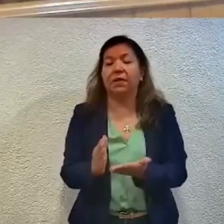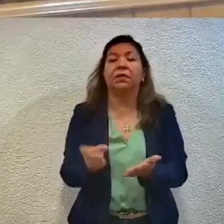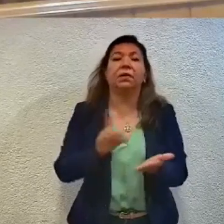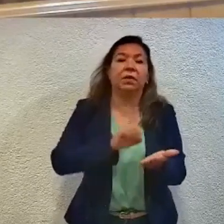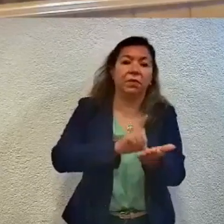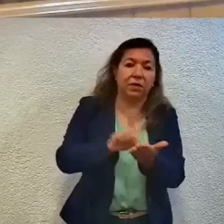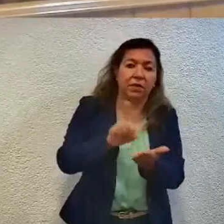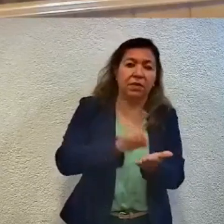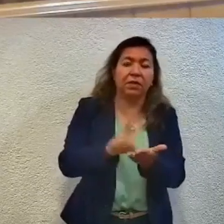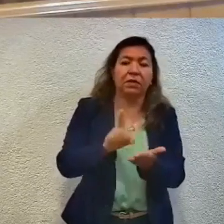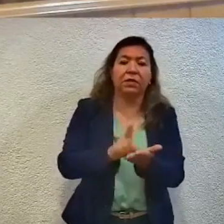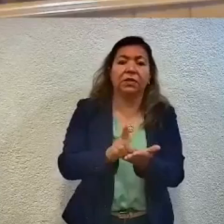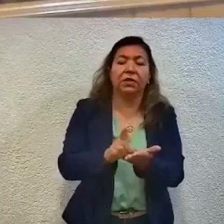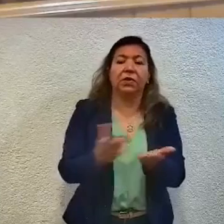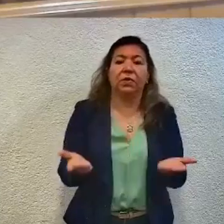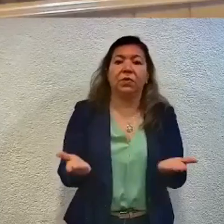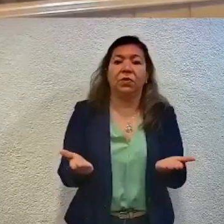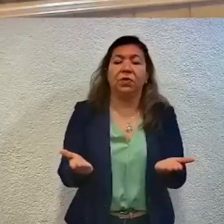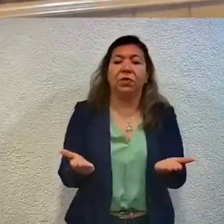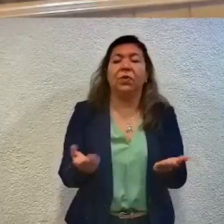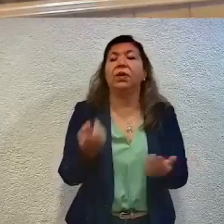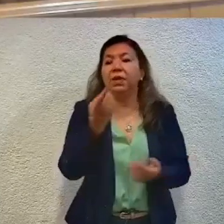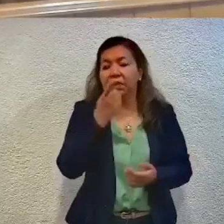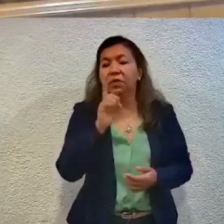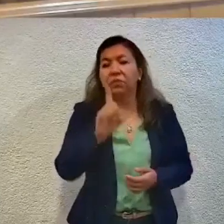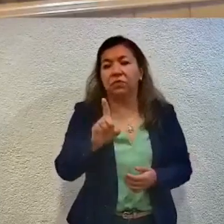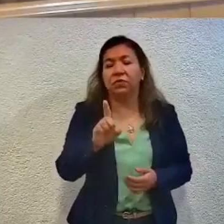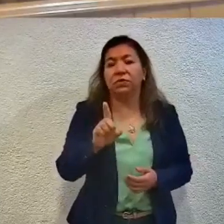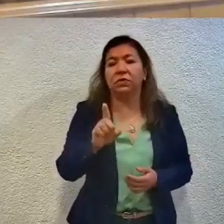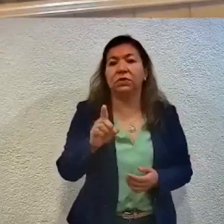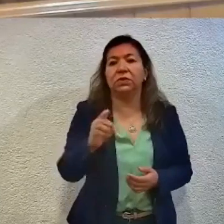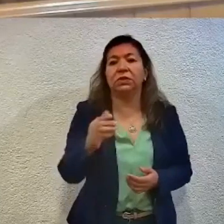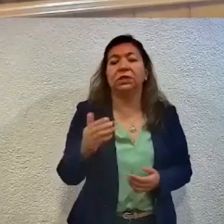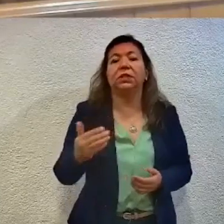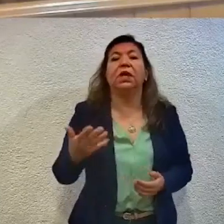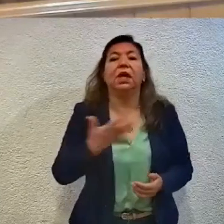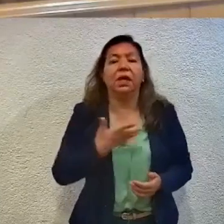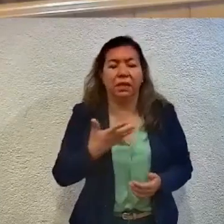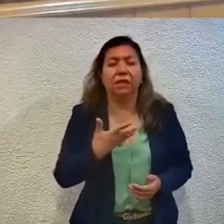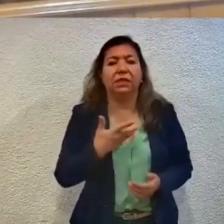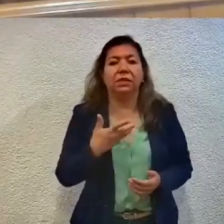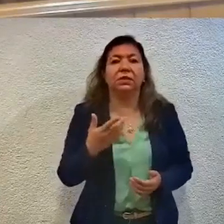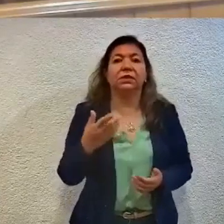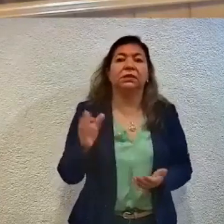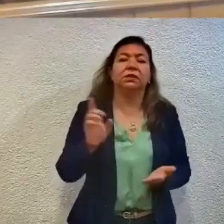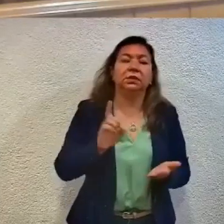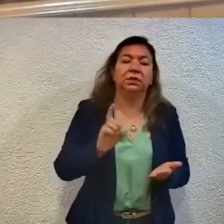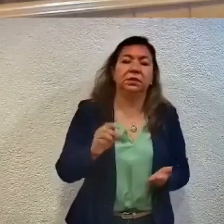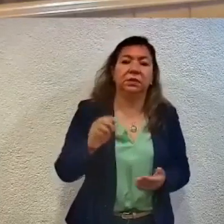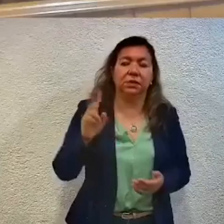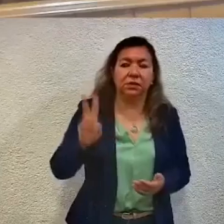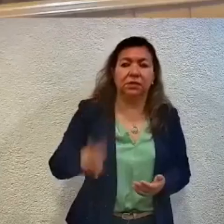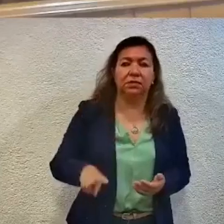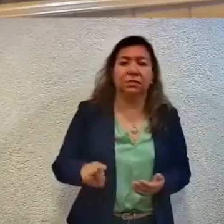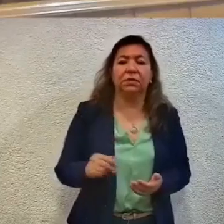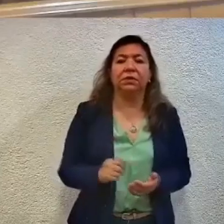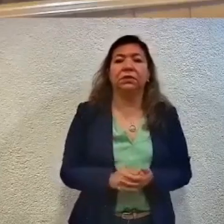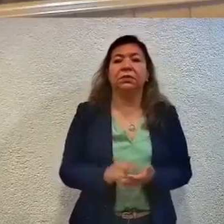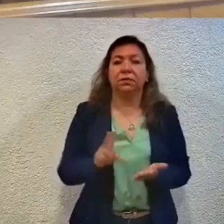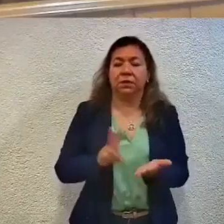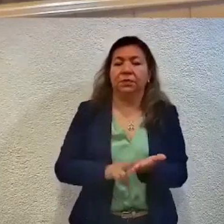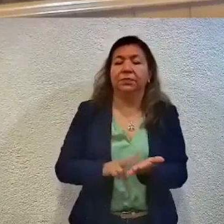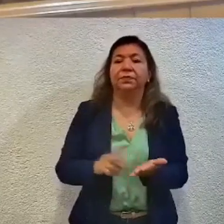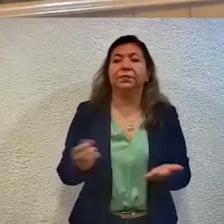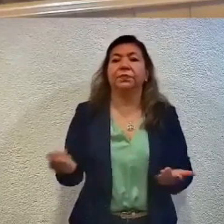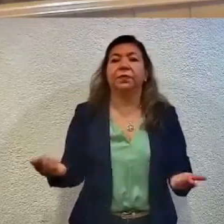fue emitido conforme a derecho o, por el contrario, tiene razón el apelante y, por tanto, debe revocarse. Por lo anterior, en